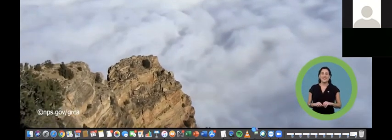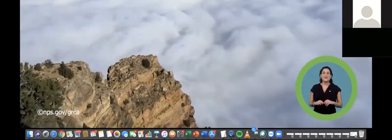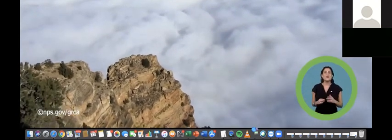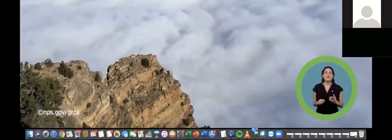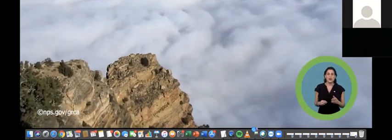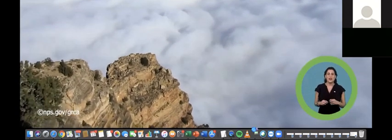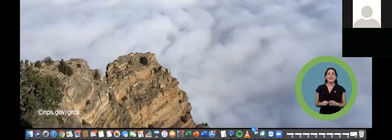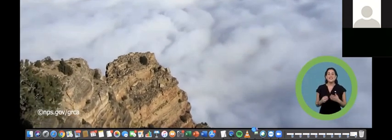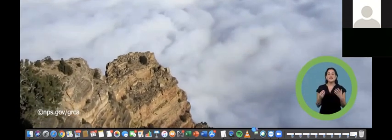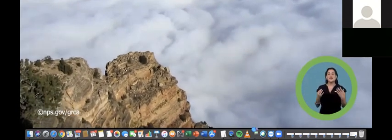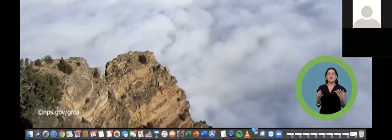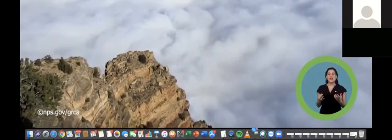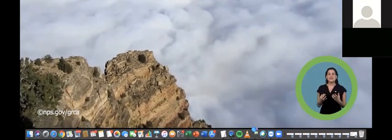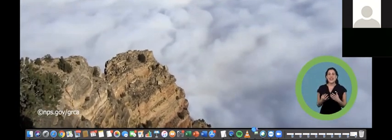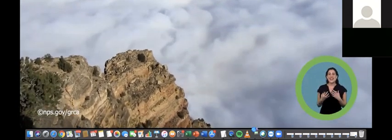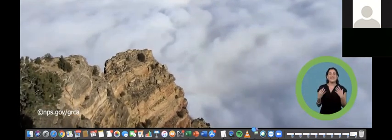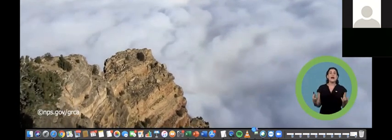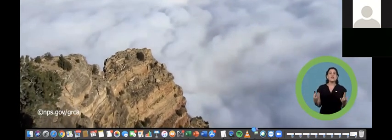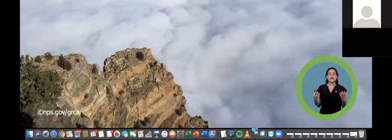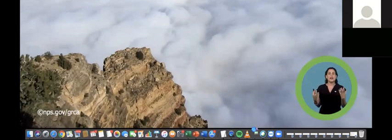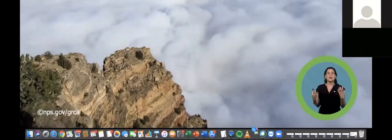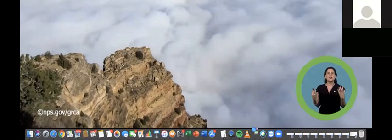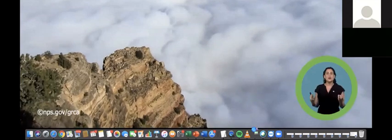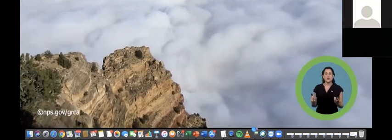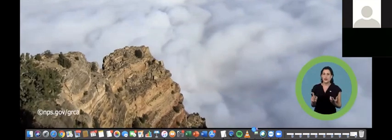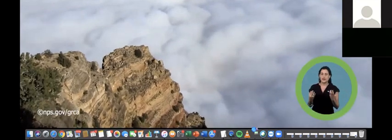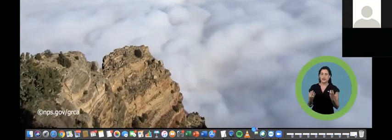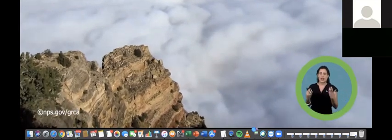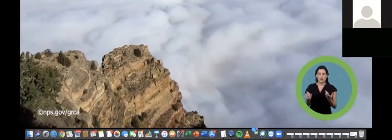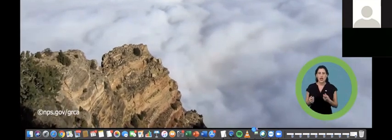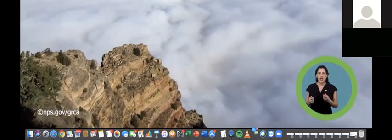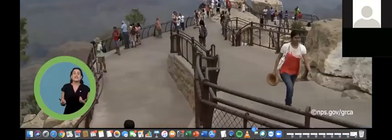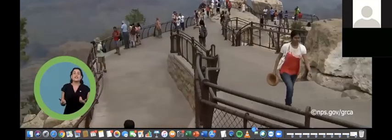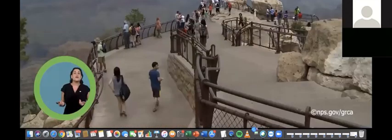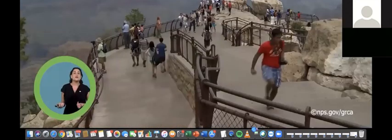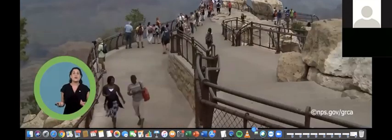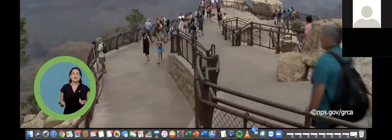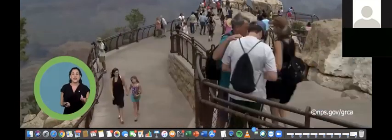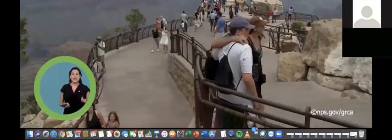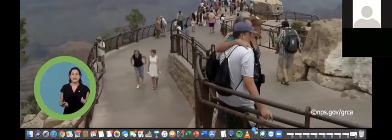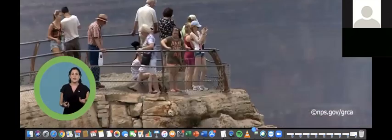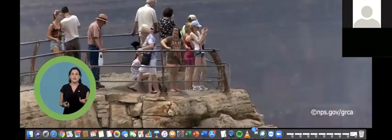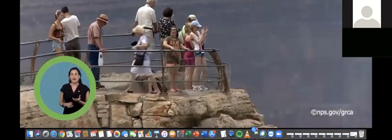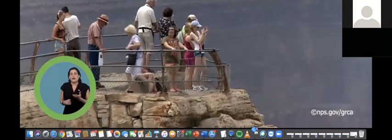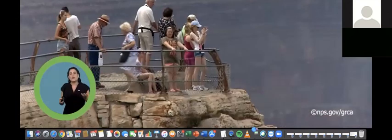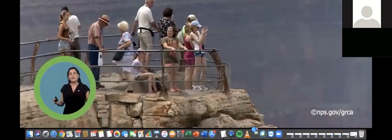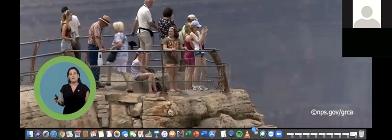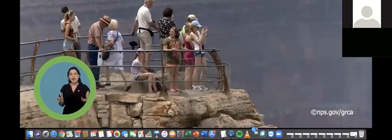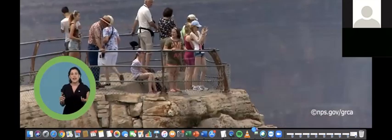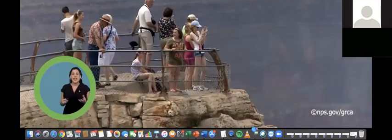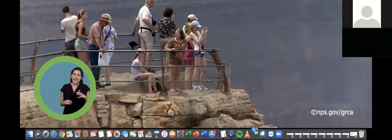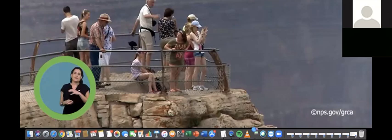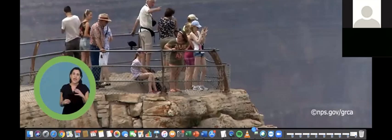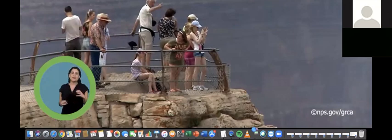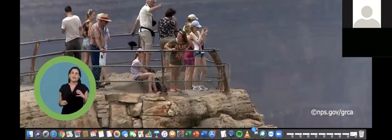Es impresionante el tamaño y la magnitud de este cañón. ¿Qué actividades podemos hacer aquí? Bueno, la principal es ver todo